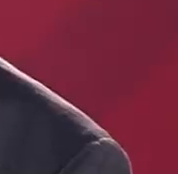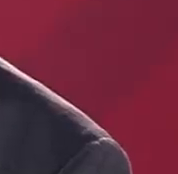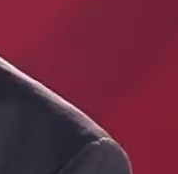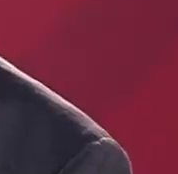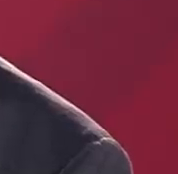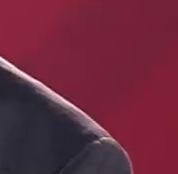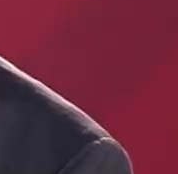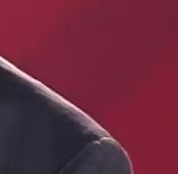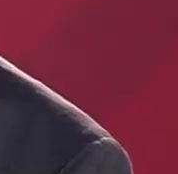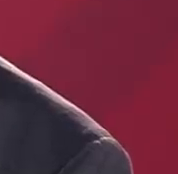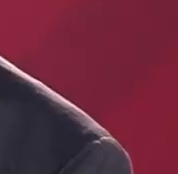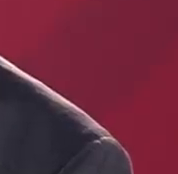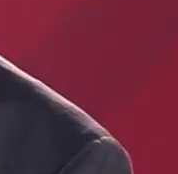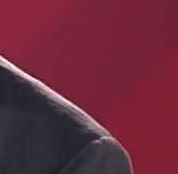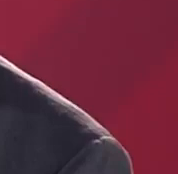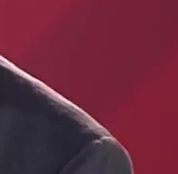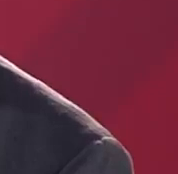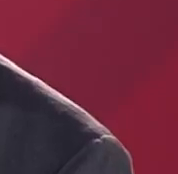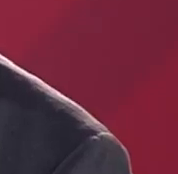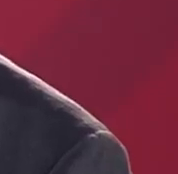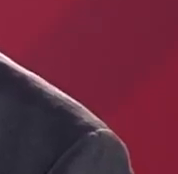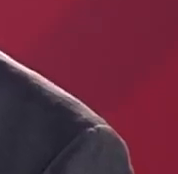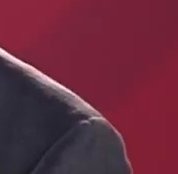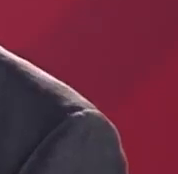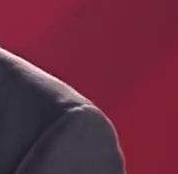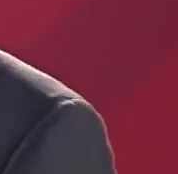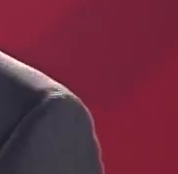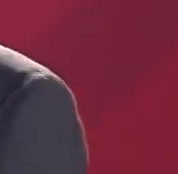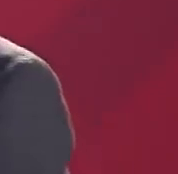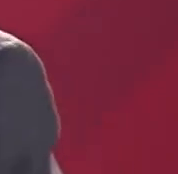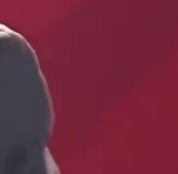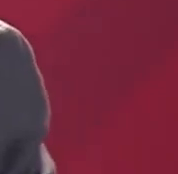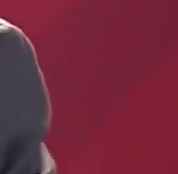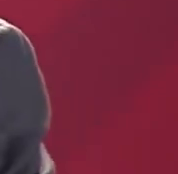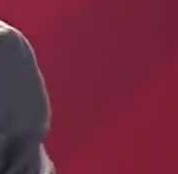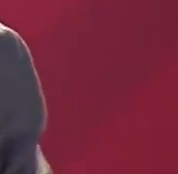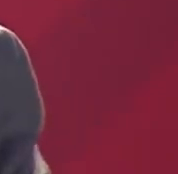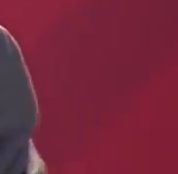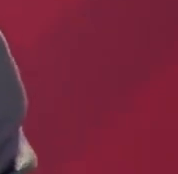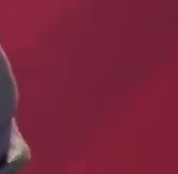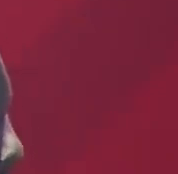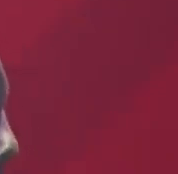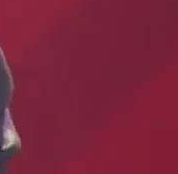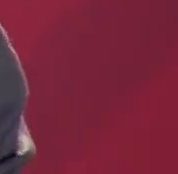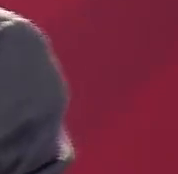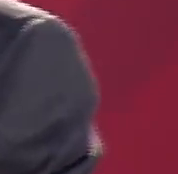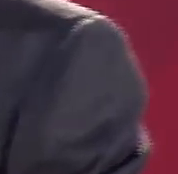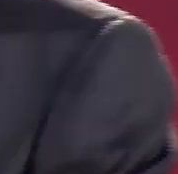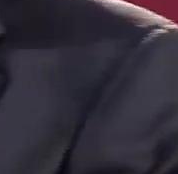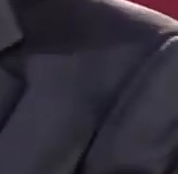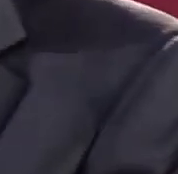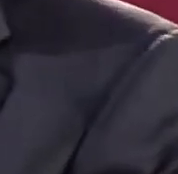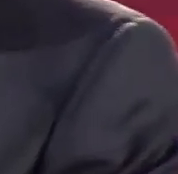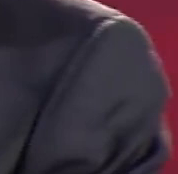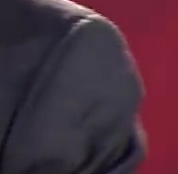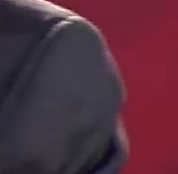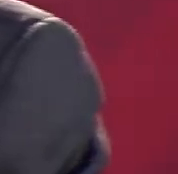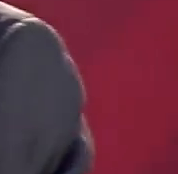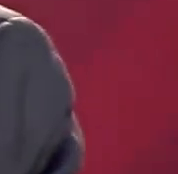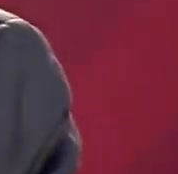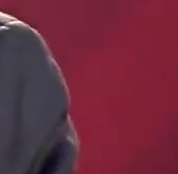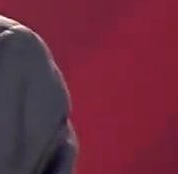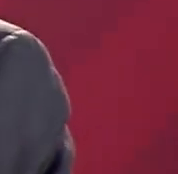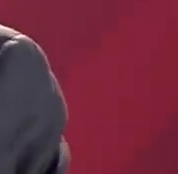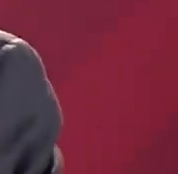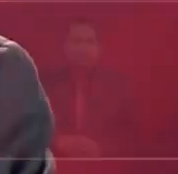vea mejor Petróleos Mexicanos. Gracias. Sí, pues… va a haber una disminución de la deuda.